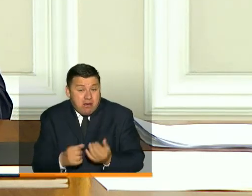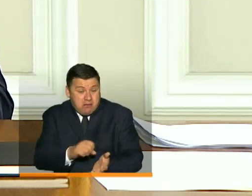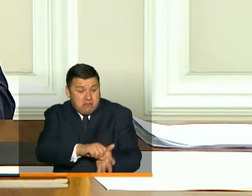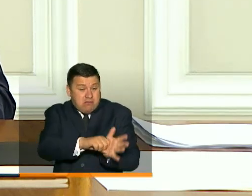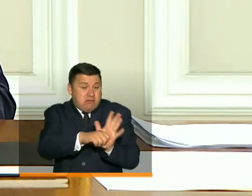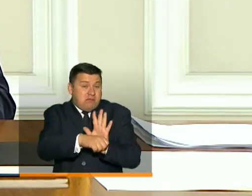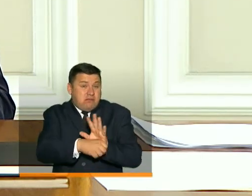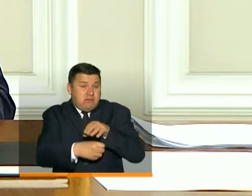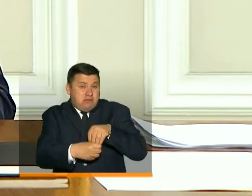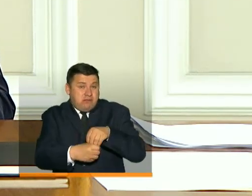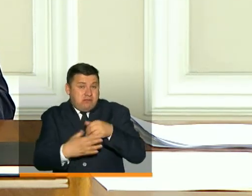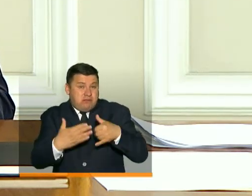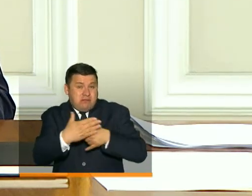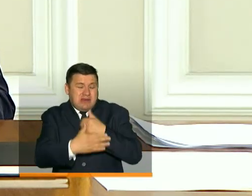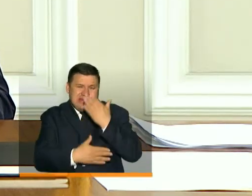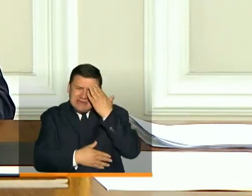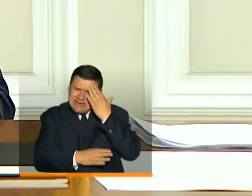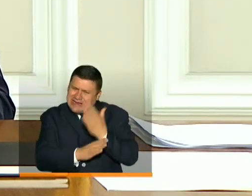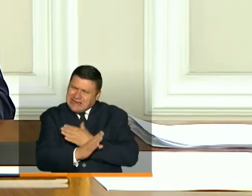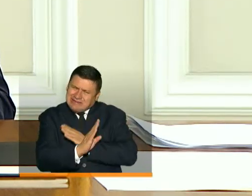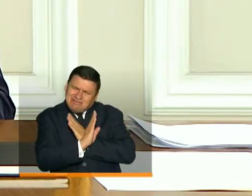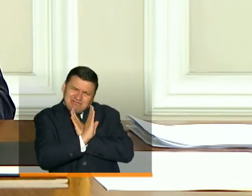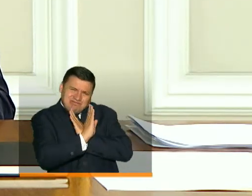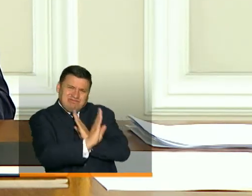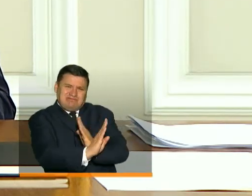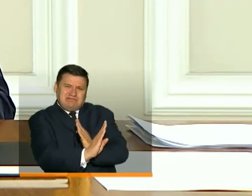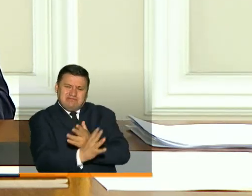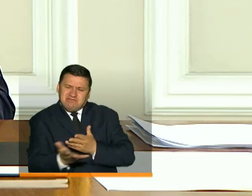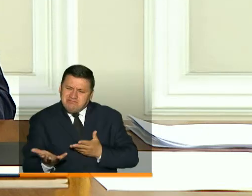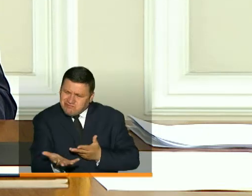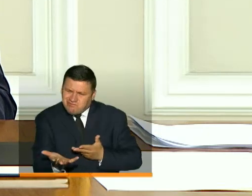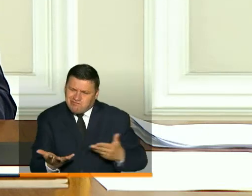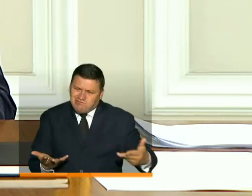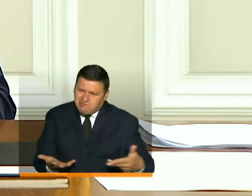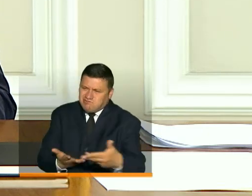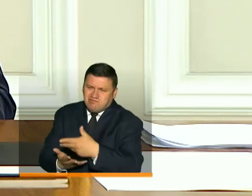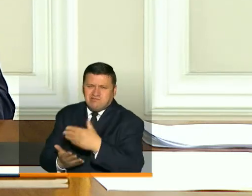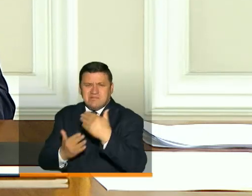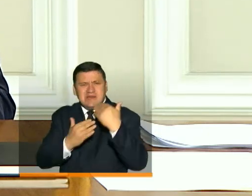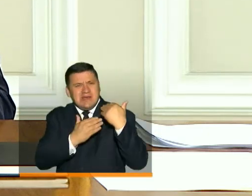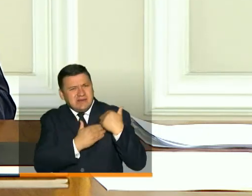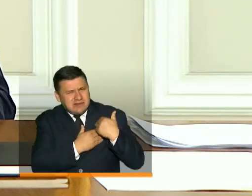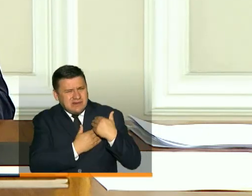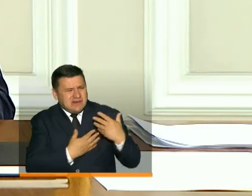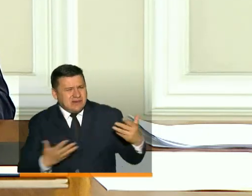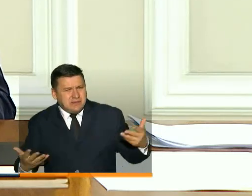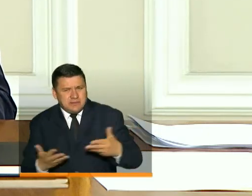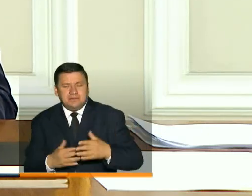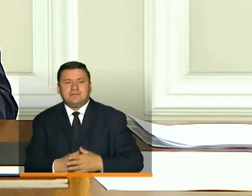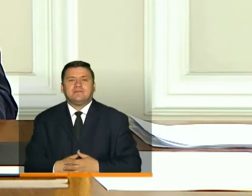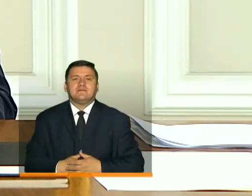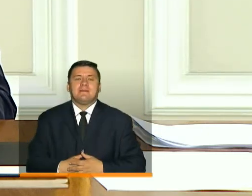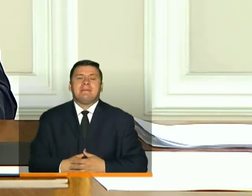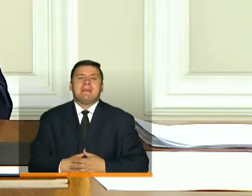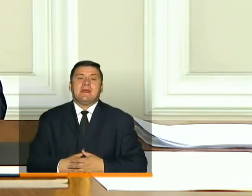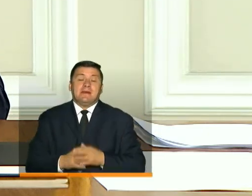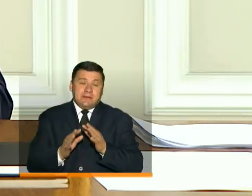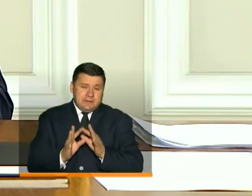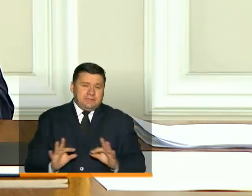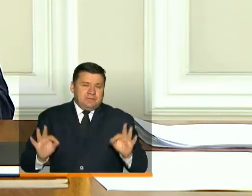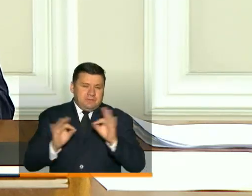pandemia todos debemos protegernos, ser cooperantes, ser responsables, ser solidarios. Y es